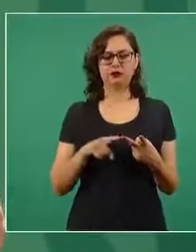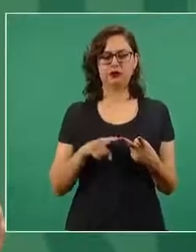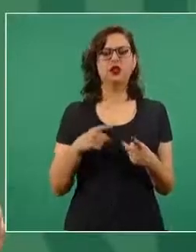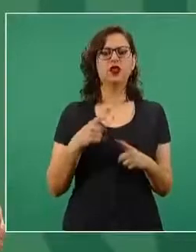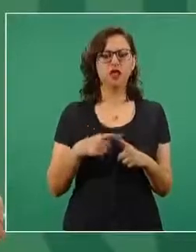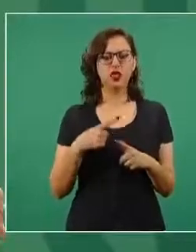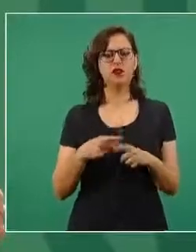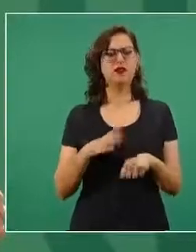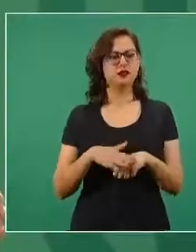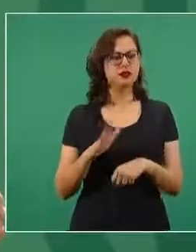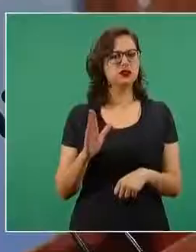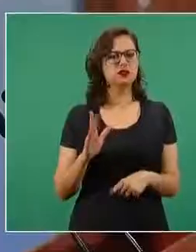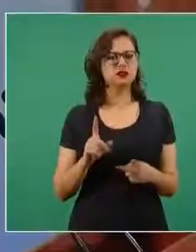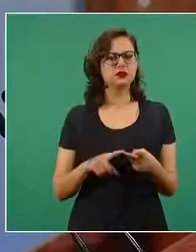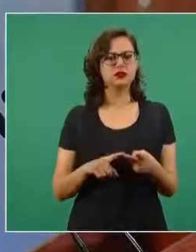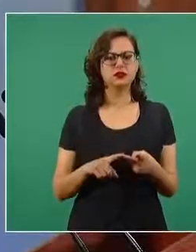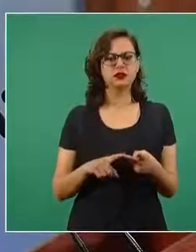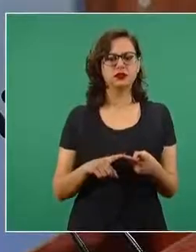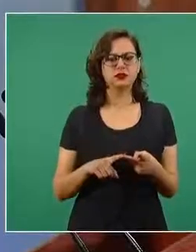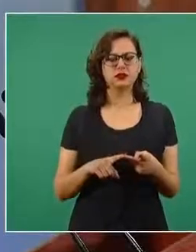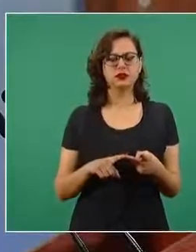¿quiénes más?